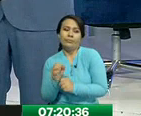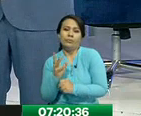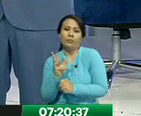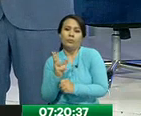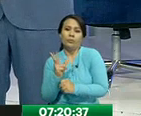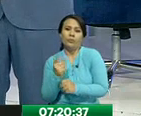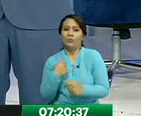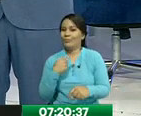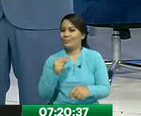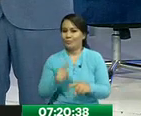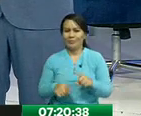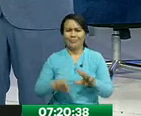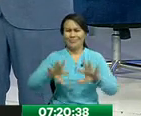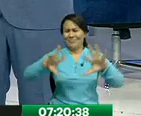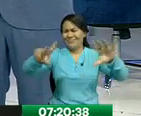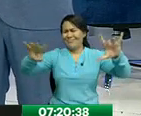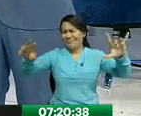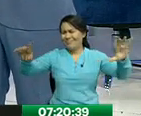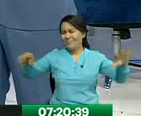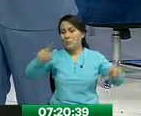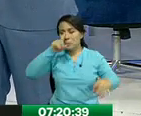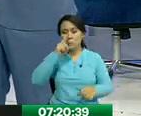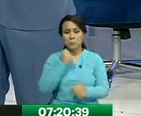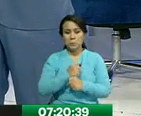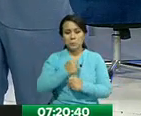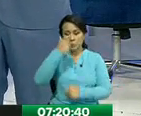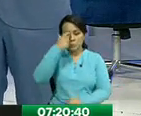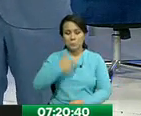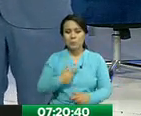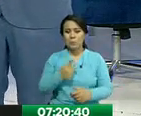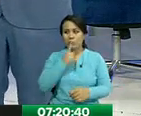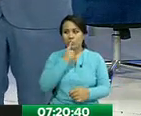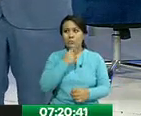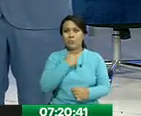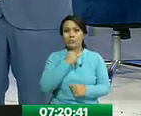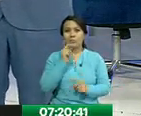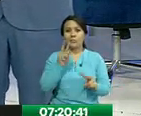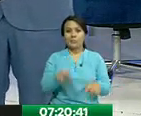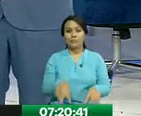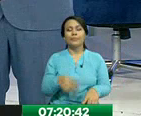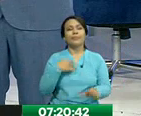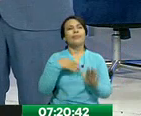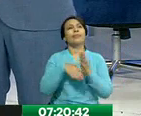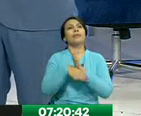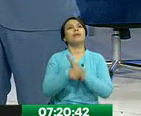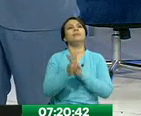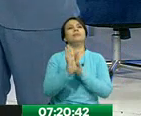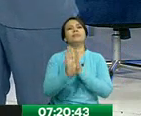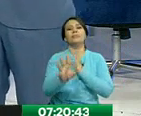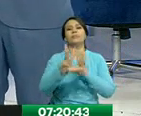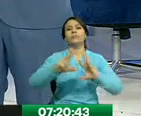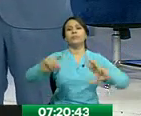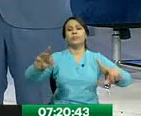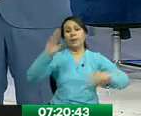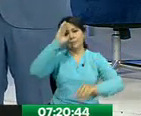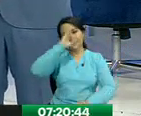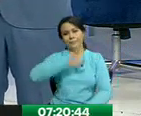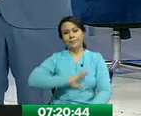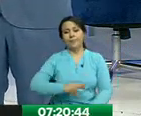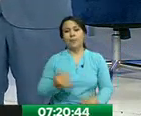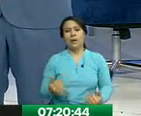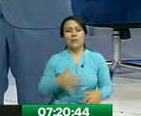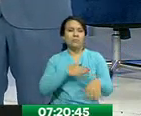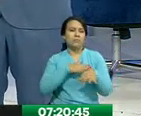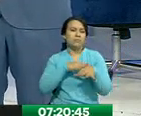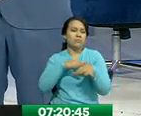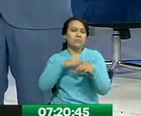entidad bancaria, desvalijaron a los trabajadores y clientes que se encontraban precisamente en ese momento en el lugar. La policía está tras